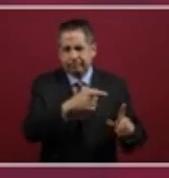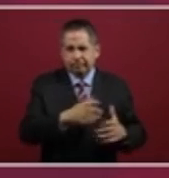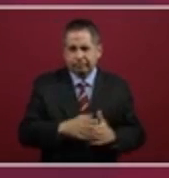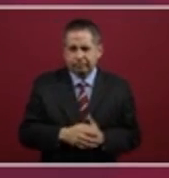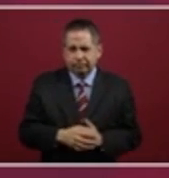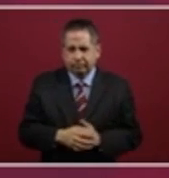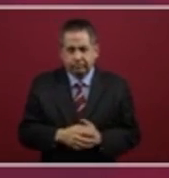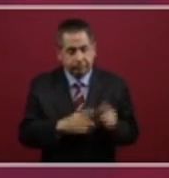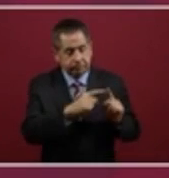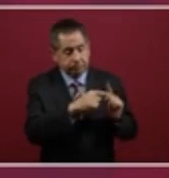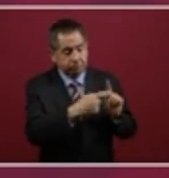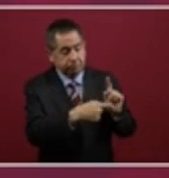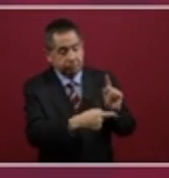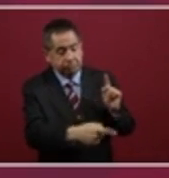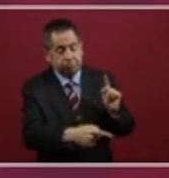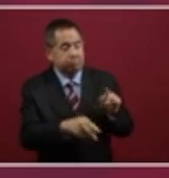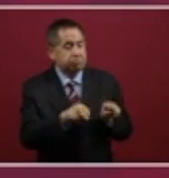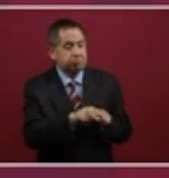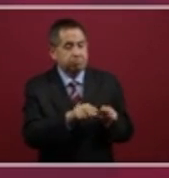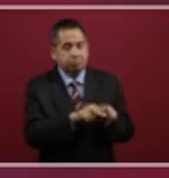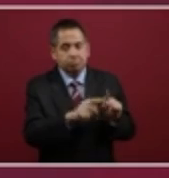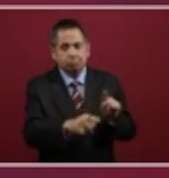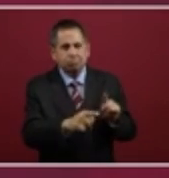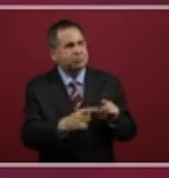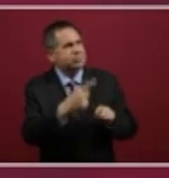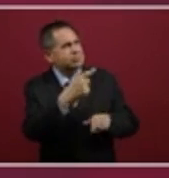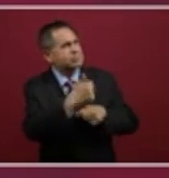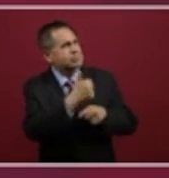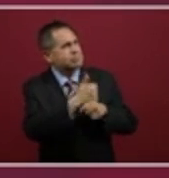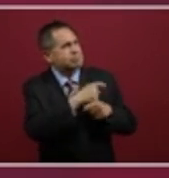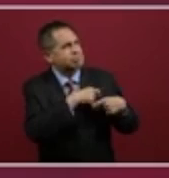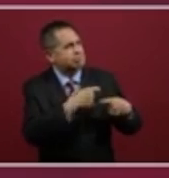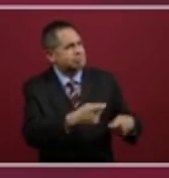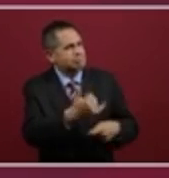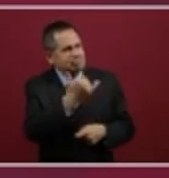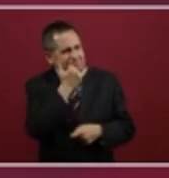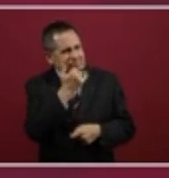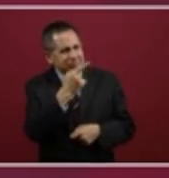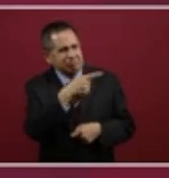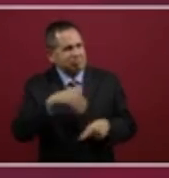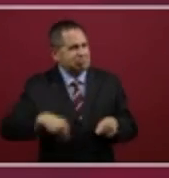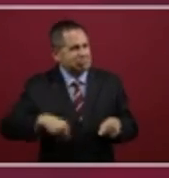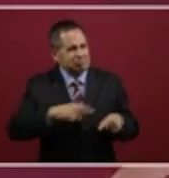nietecito le diga al abuelo: oye,